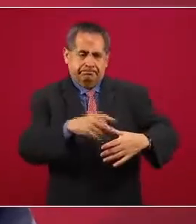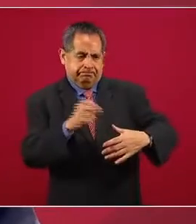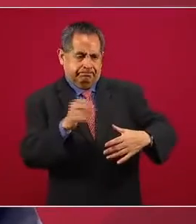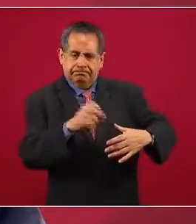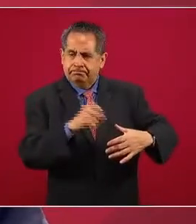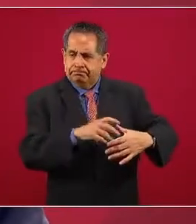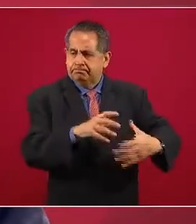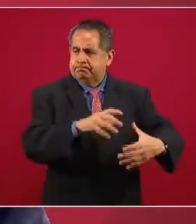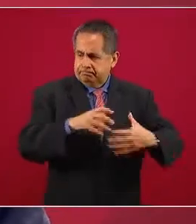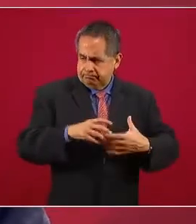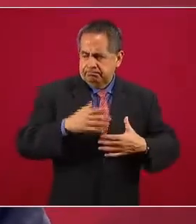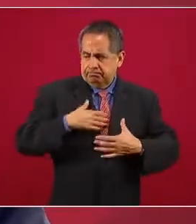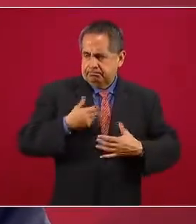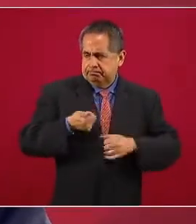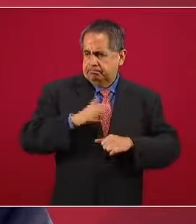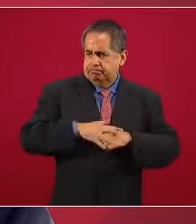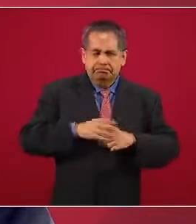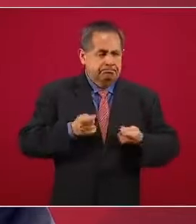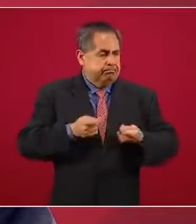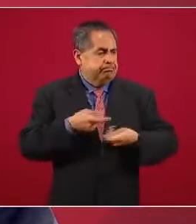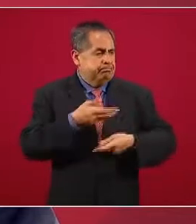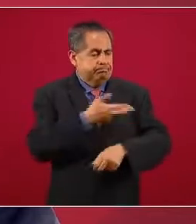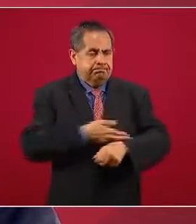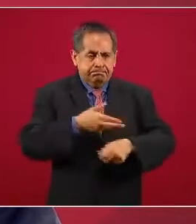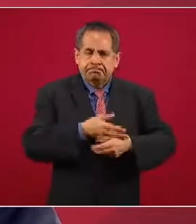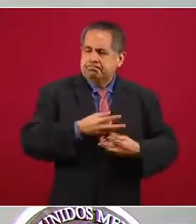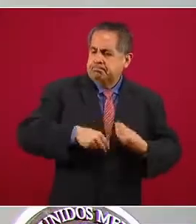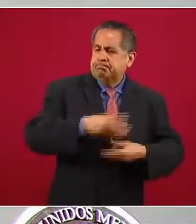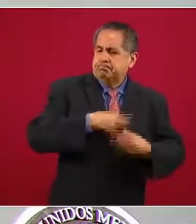para pensión, que en ese año